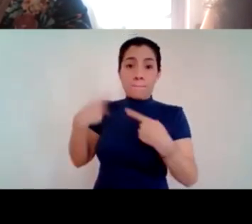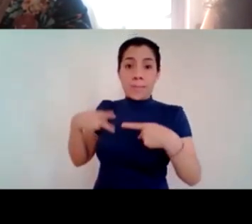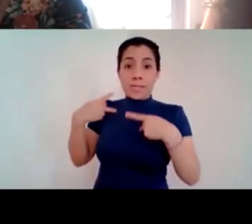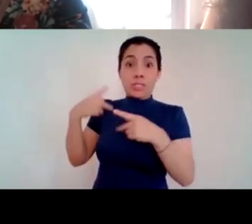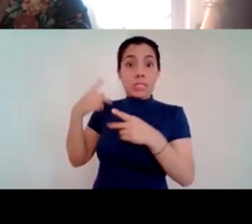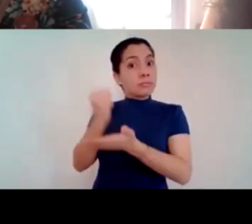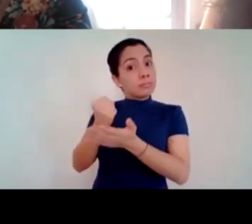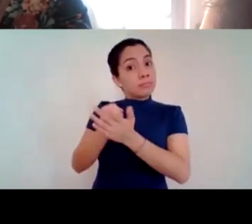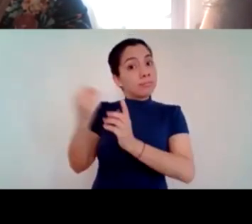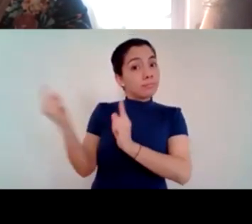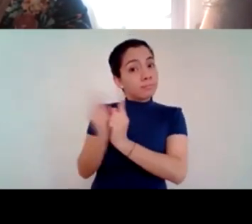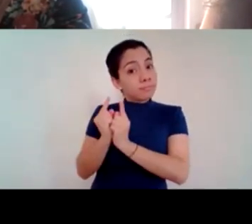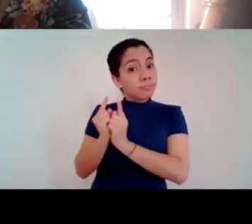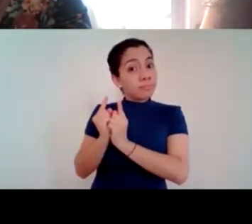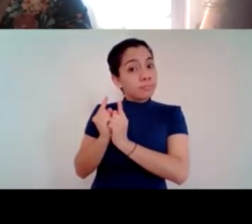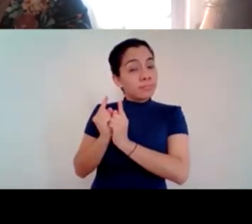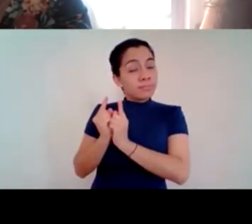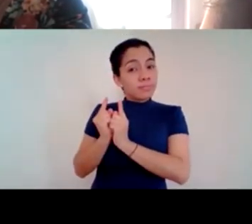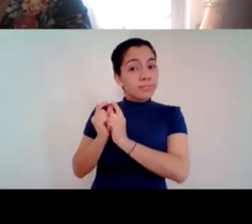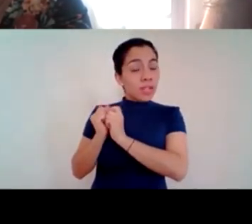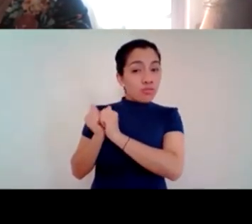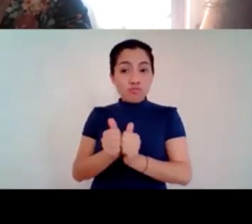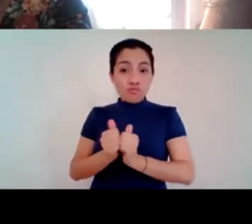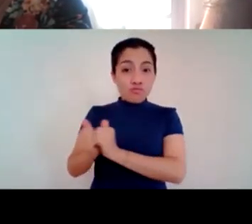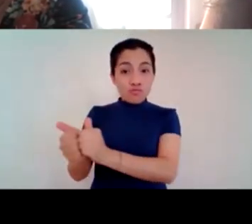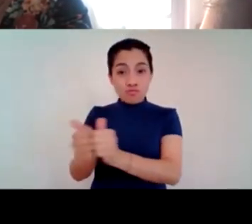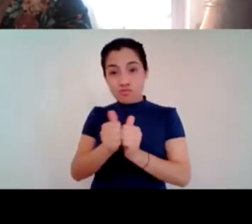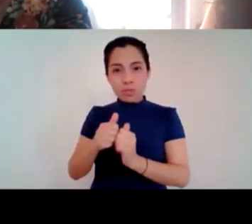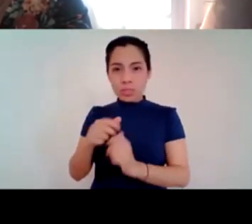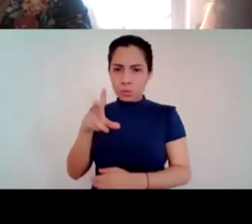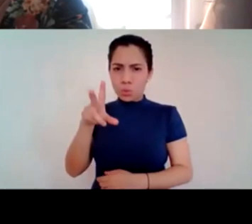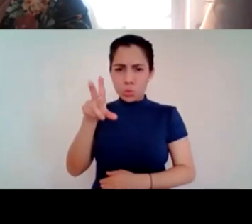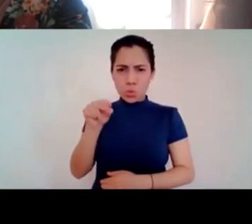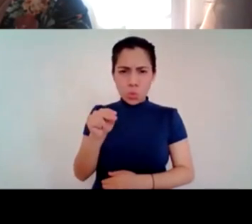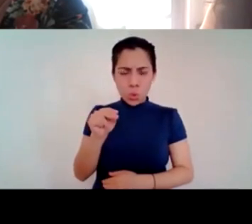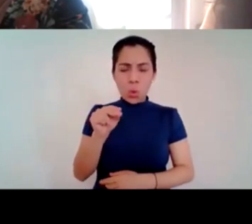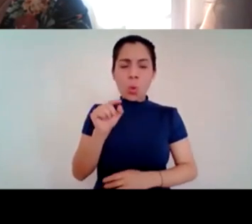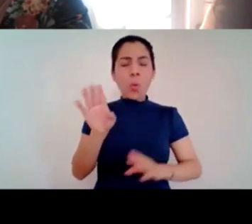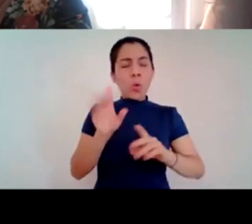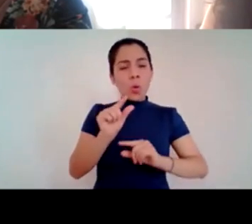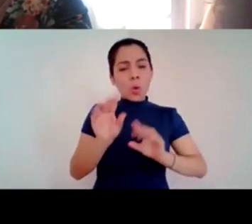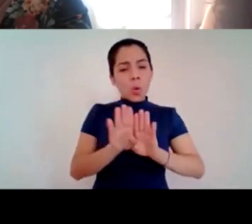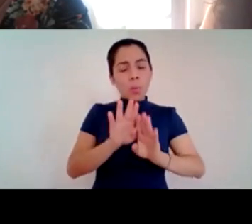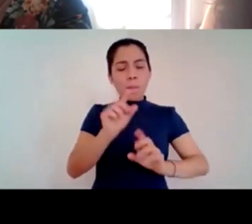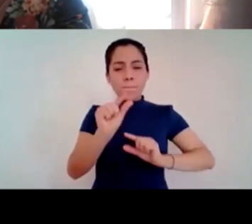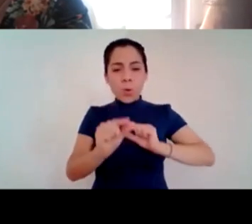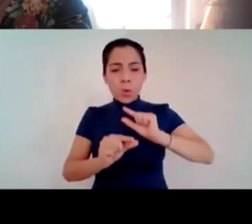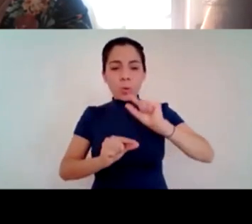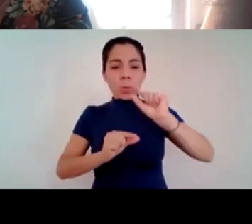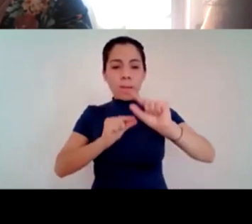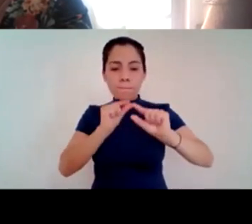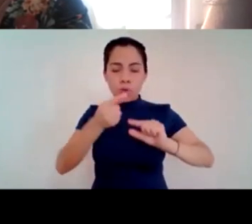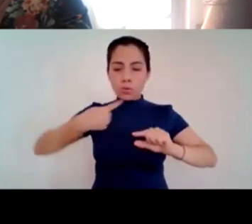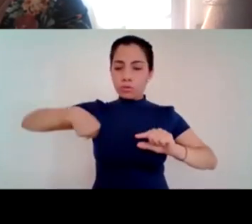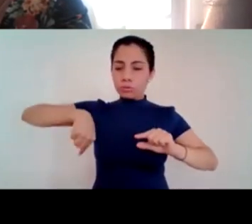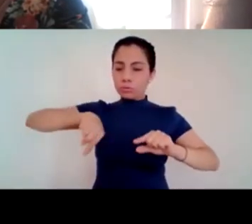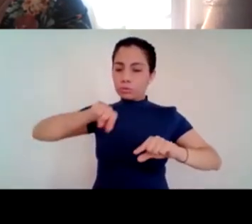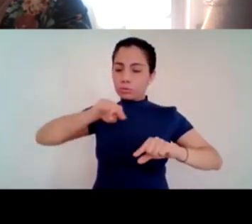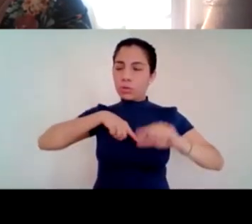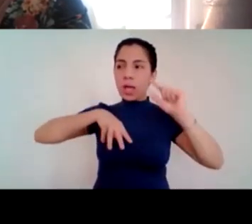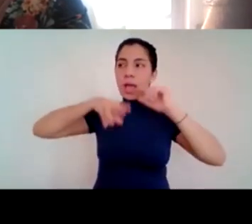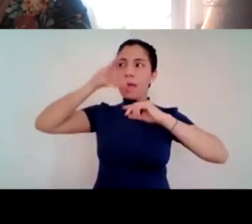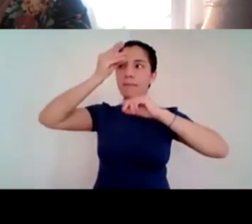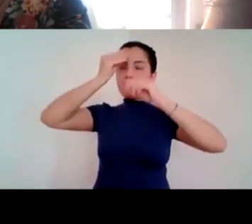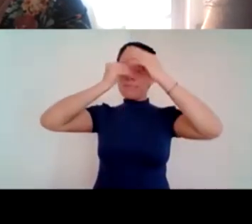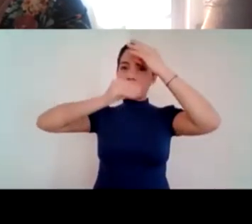que poquito o grande queda en cada persona de posibilidades de